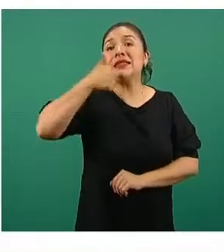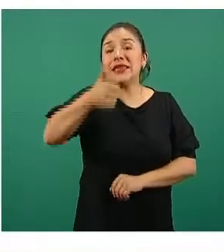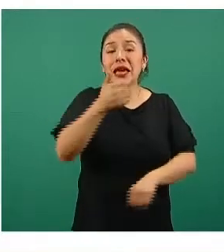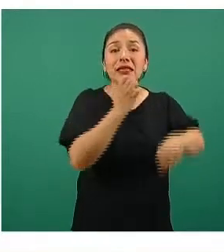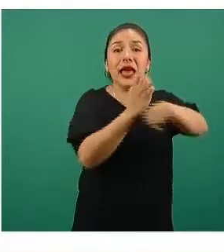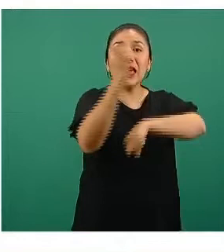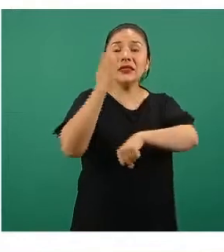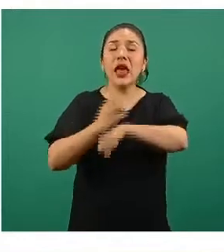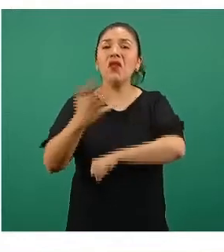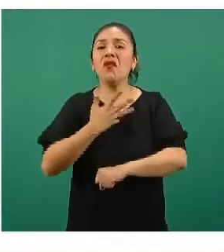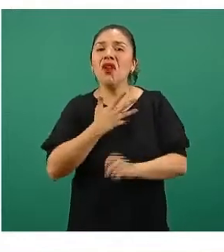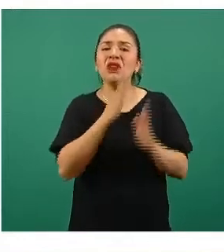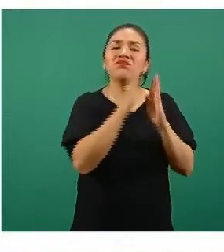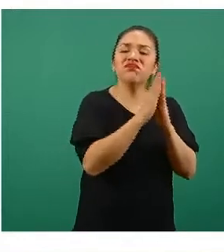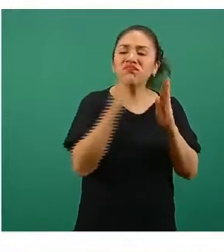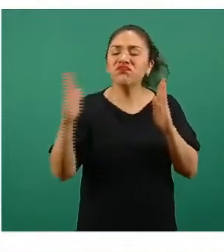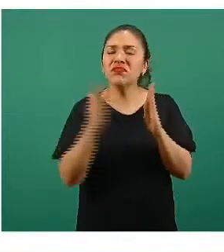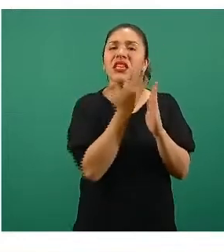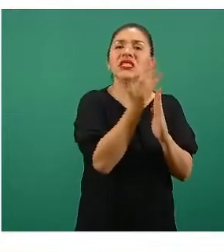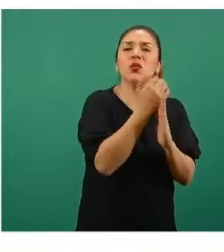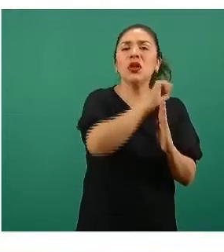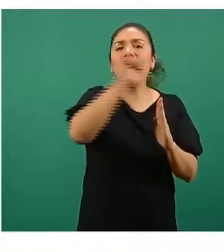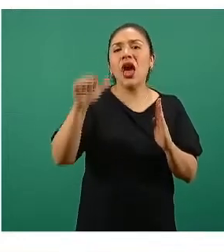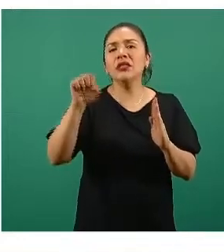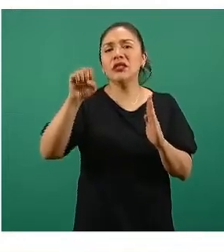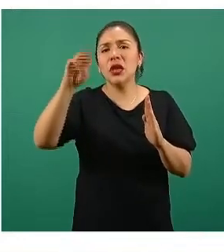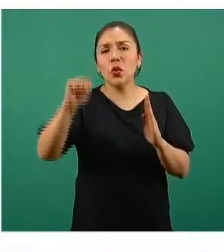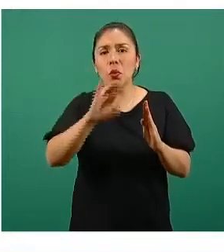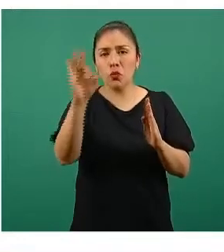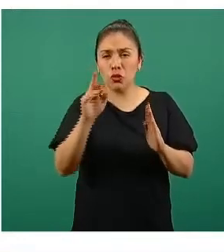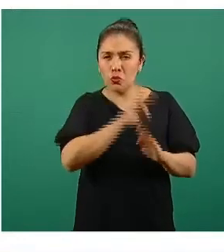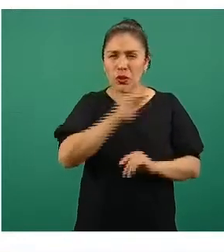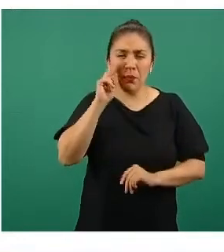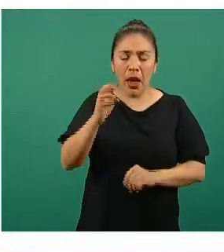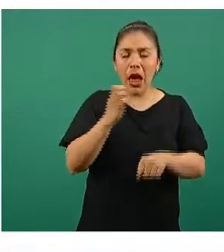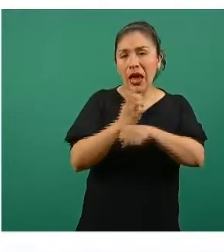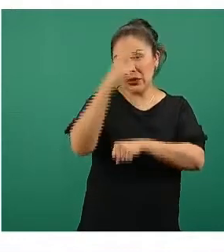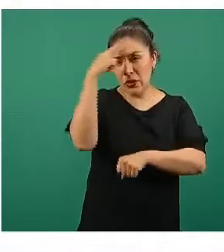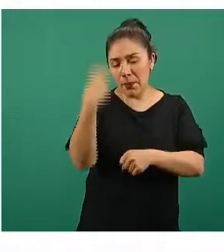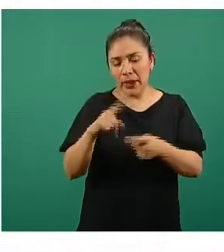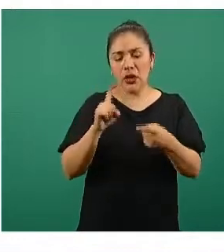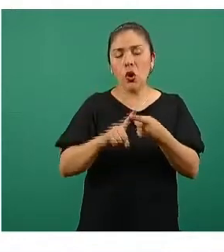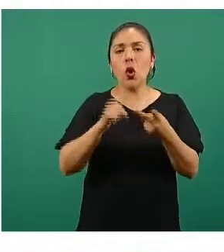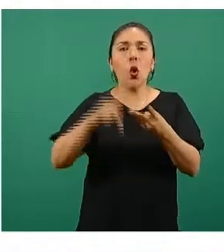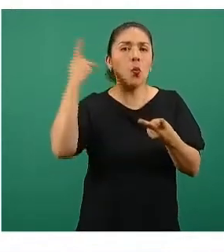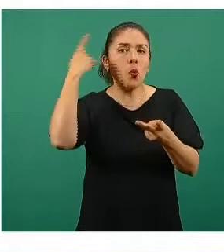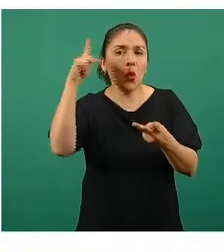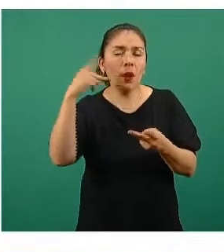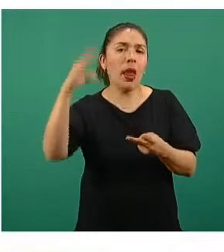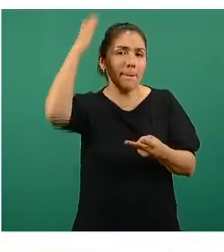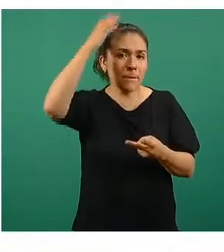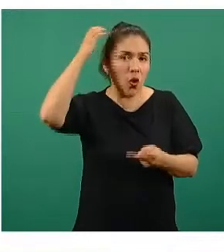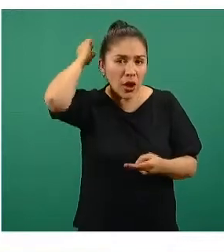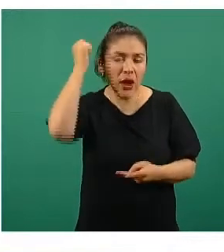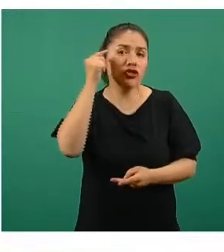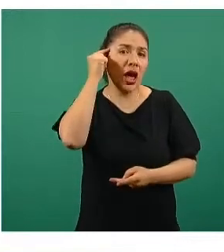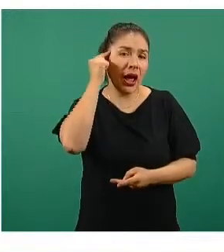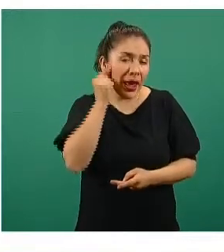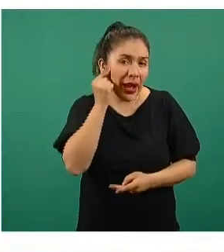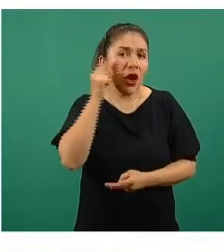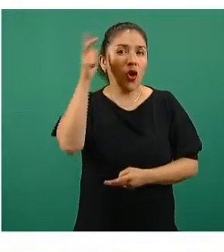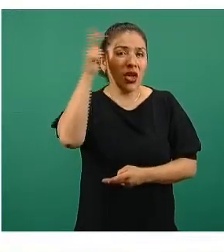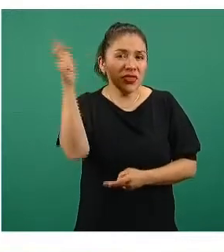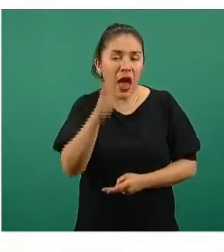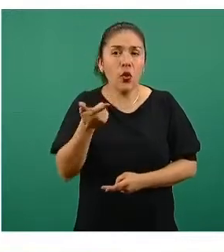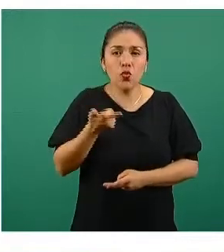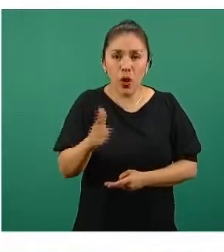estados están entre el 50 y el 69%, que ahí los podemos ver: Estado de México, Puebla, Morelos, Guerrero, Hidalgo y Guanajuato.